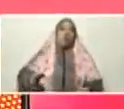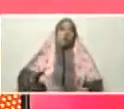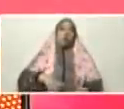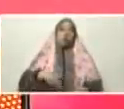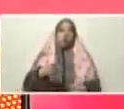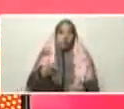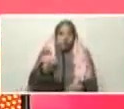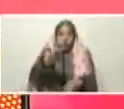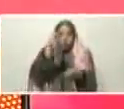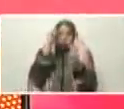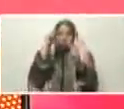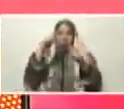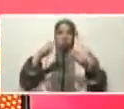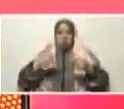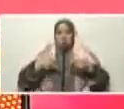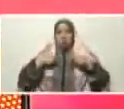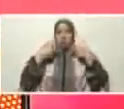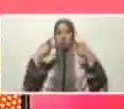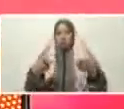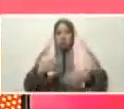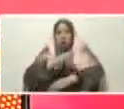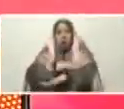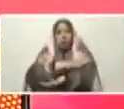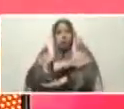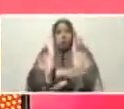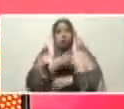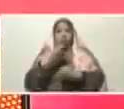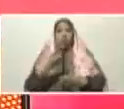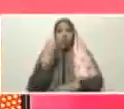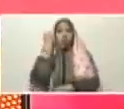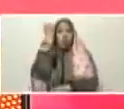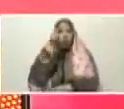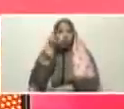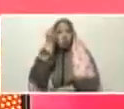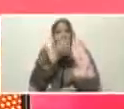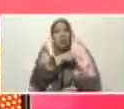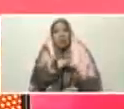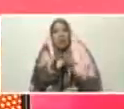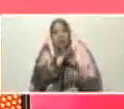de los valores de la conciencia del sentimiento